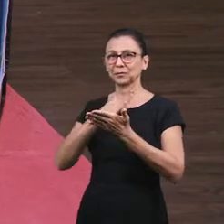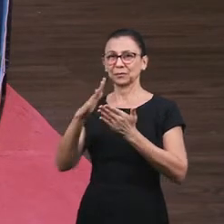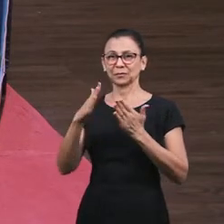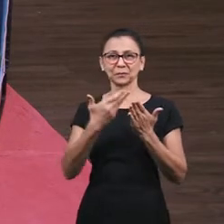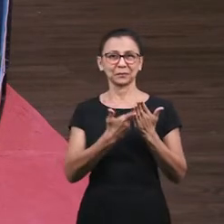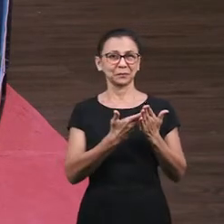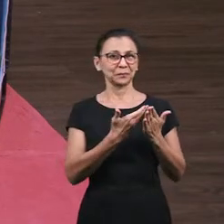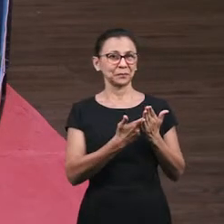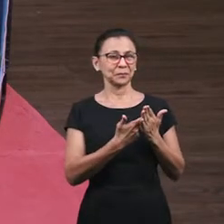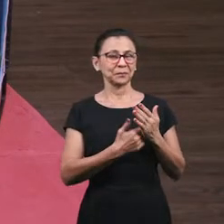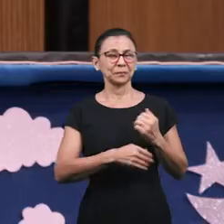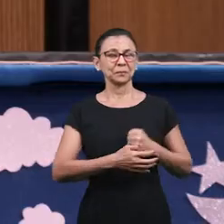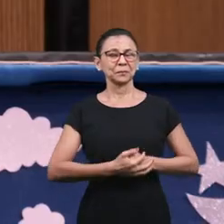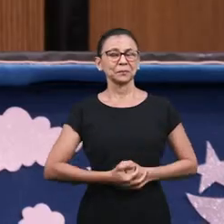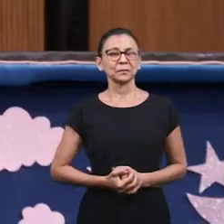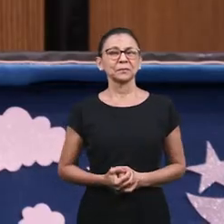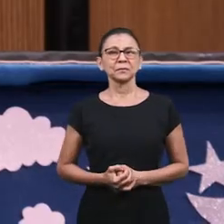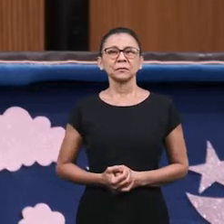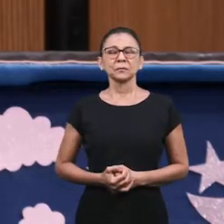clase.